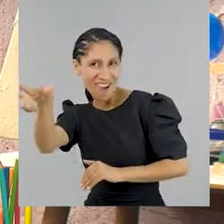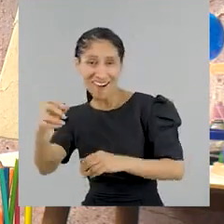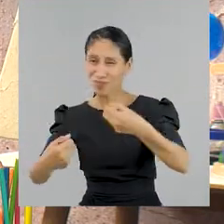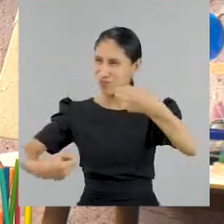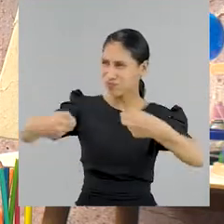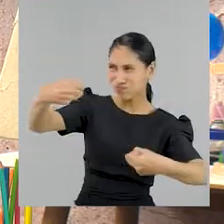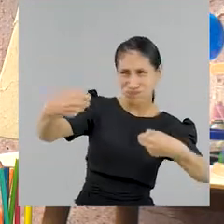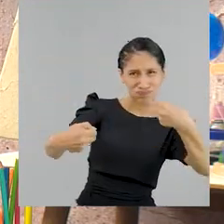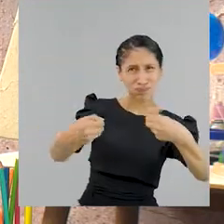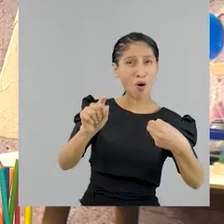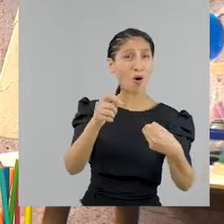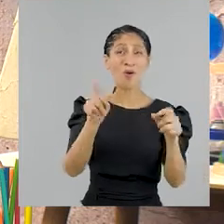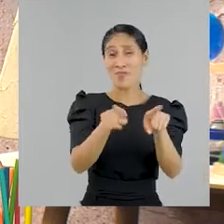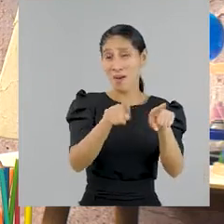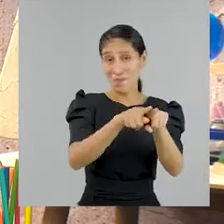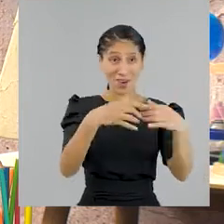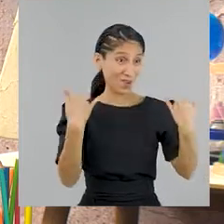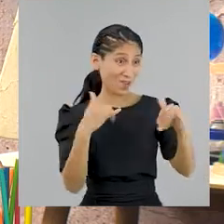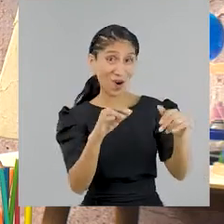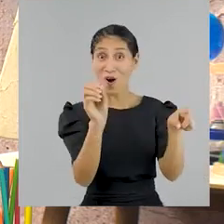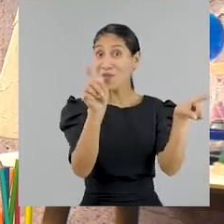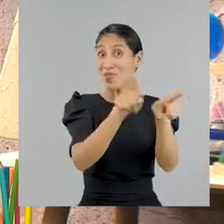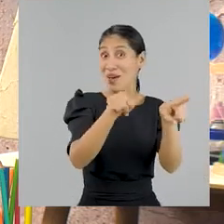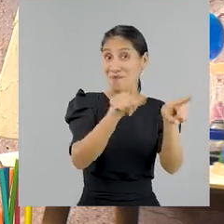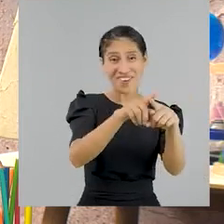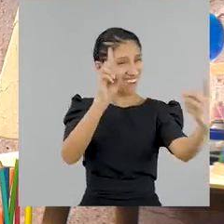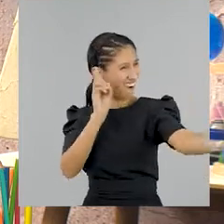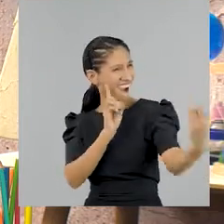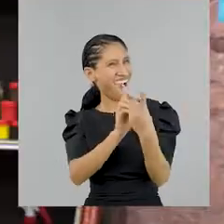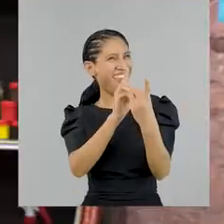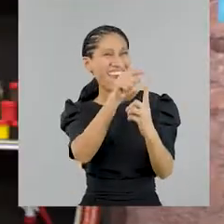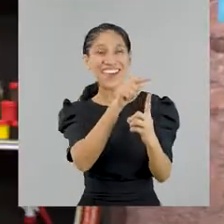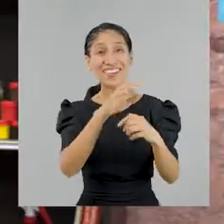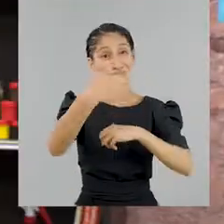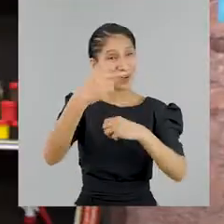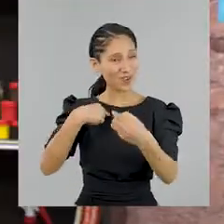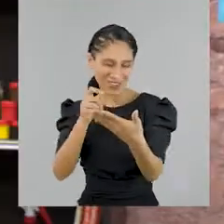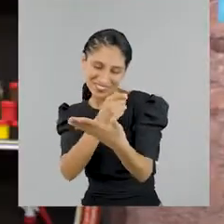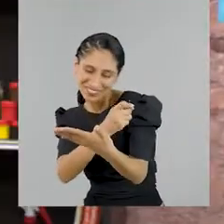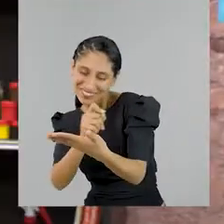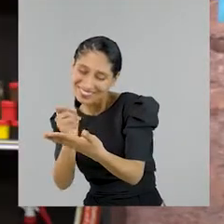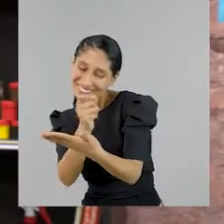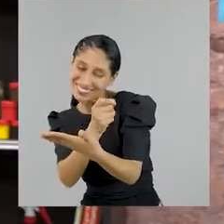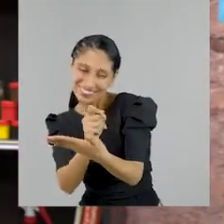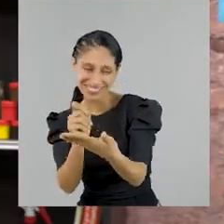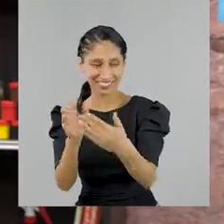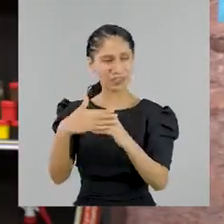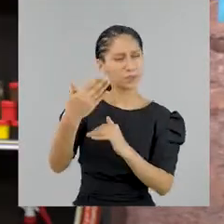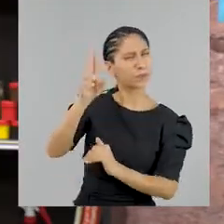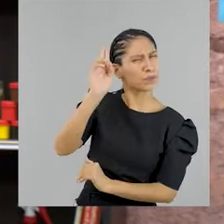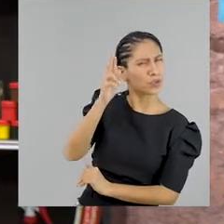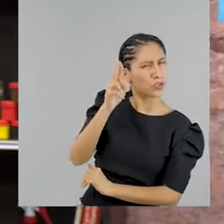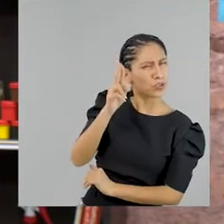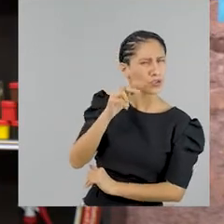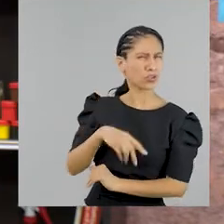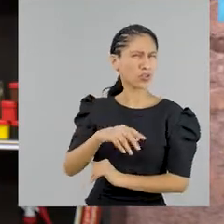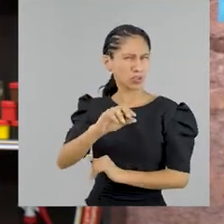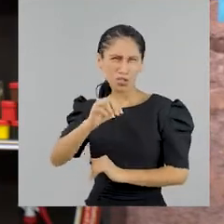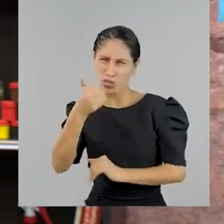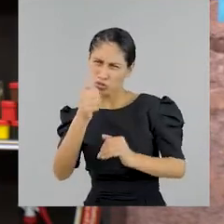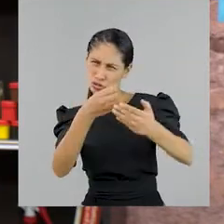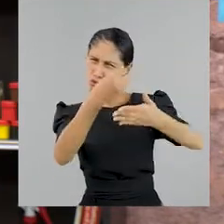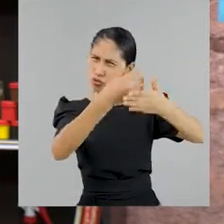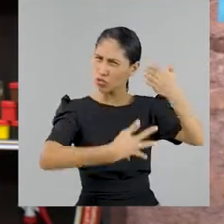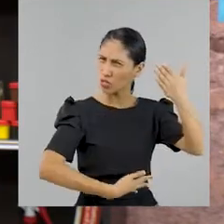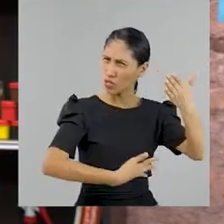encuentro, una salida, etc., estamos redactando un texto narrativo. Profesor, al igual que los otros tipos de